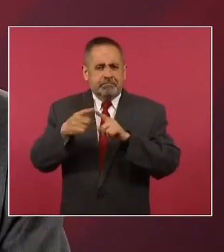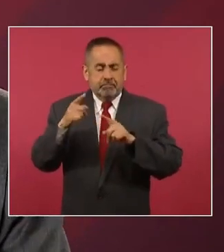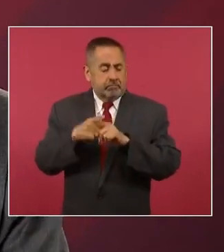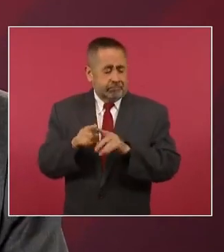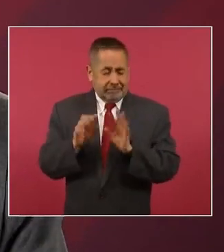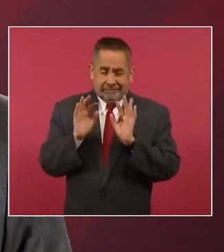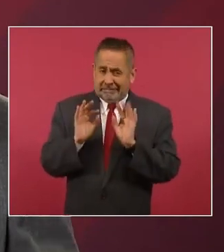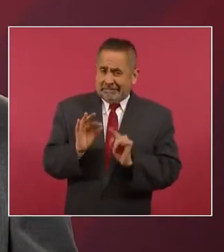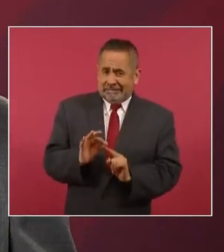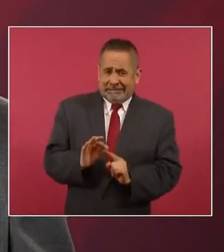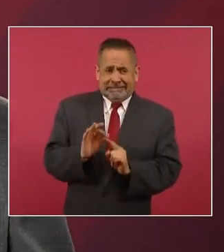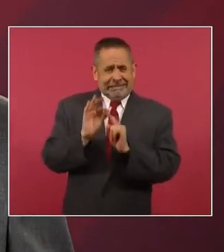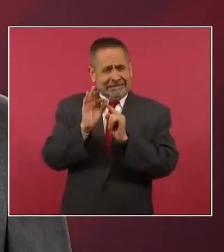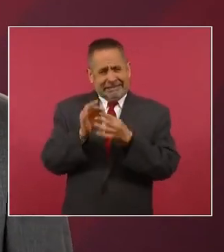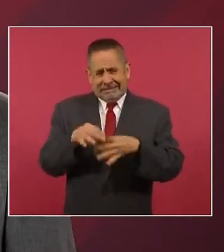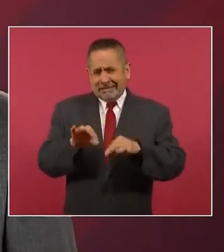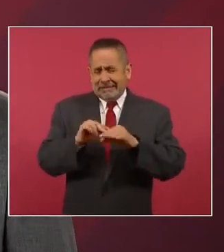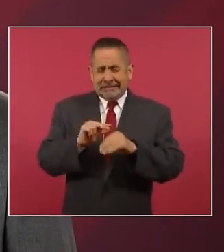un tratamiento